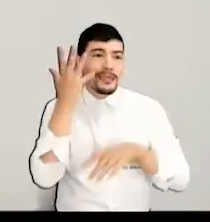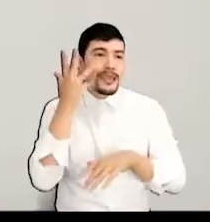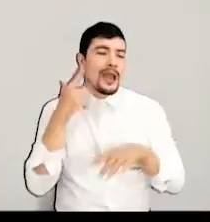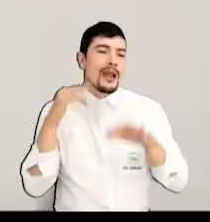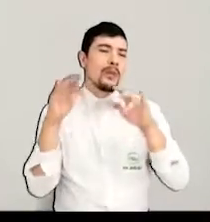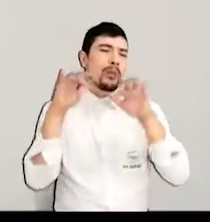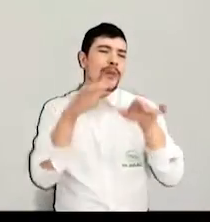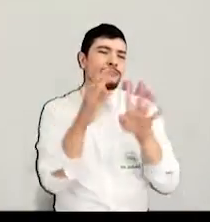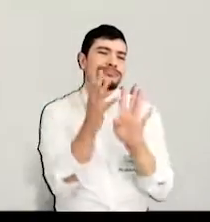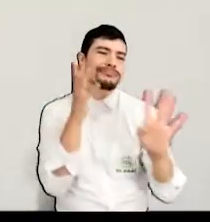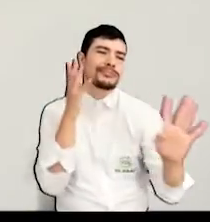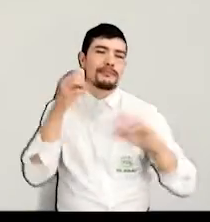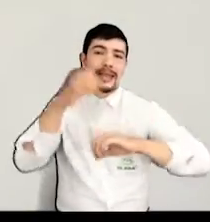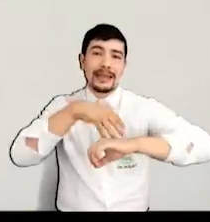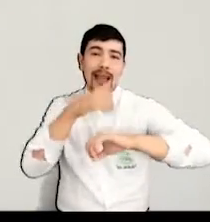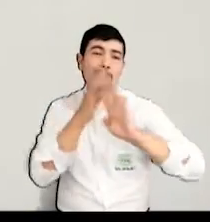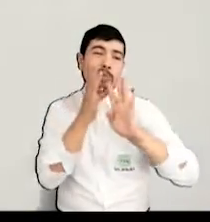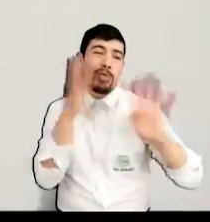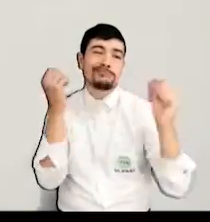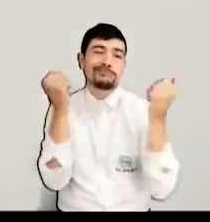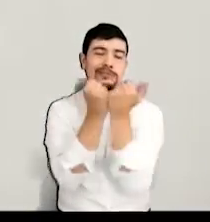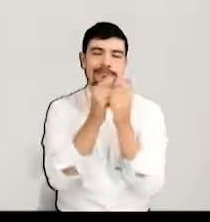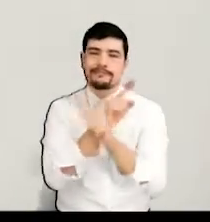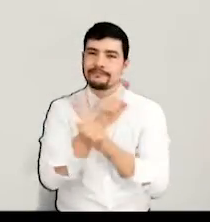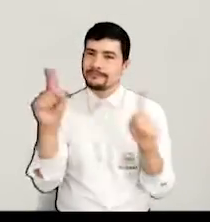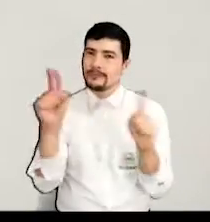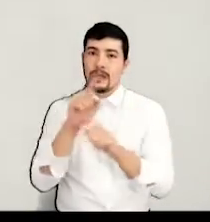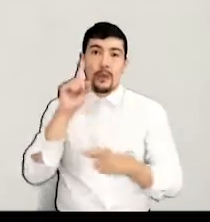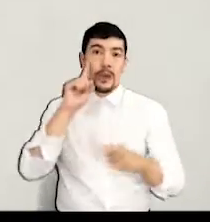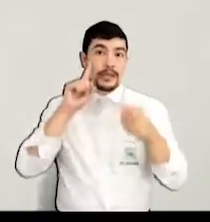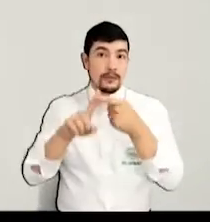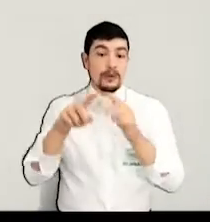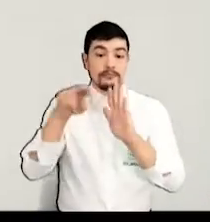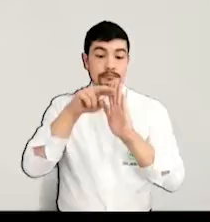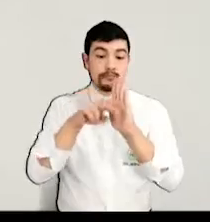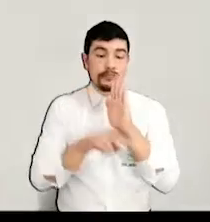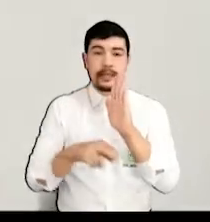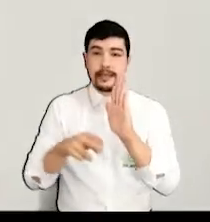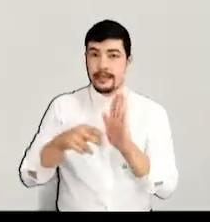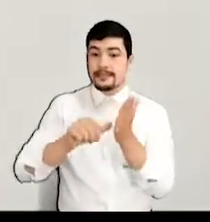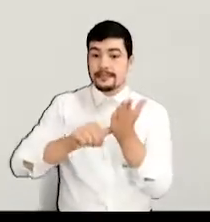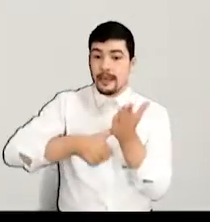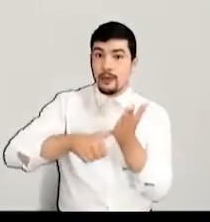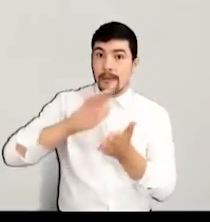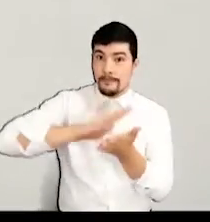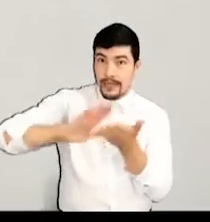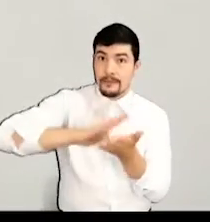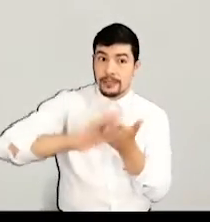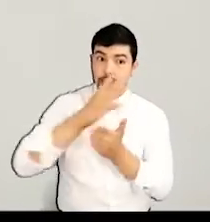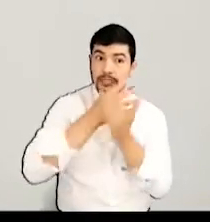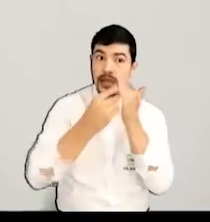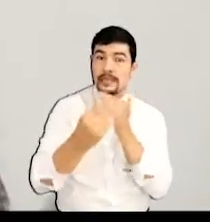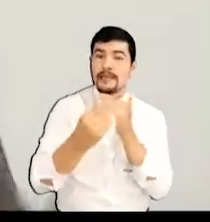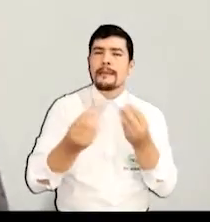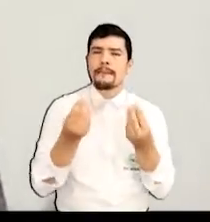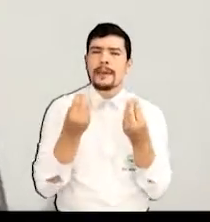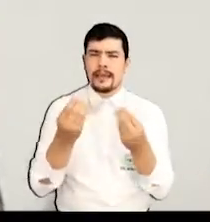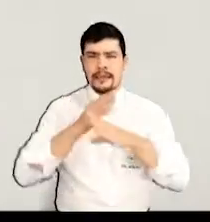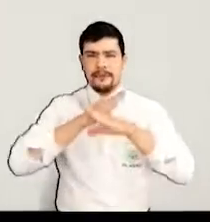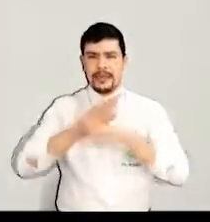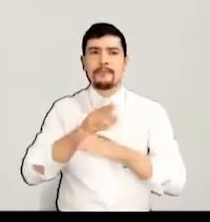los ciudadanos que esta es una medida para proteger la vida, para proteger a la ciudad.